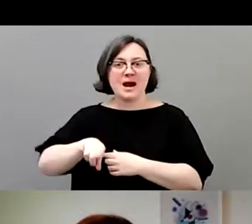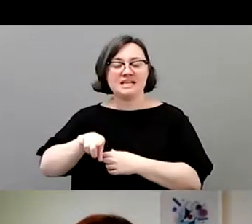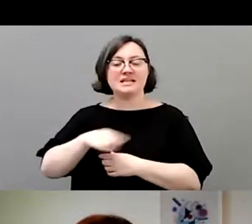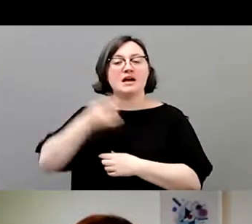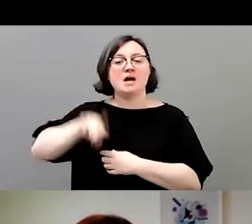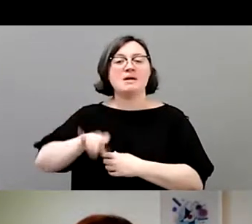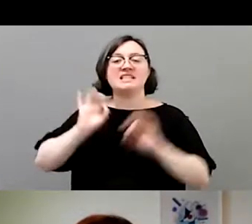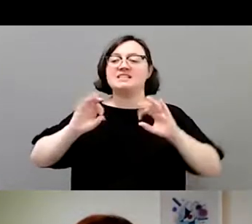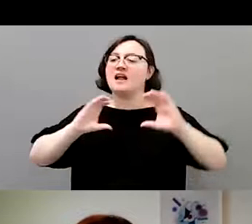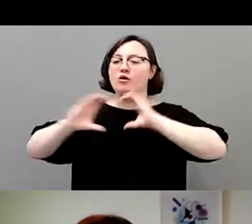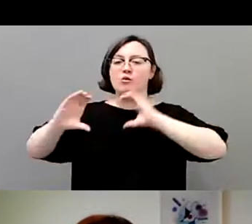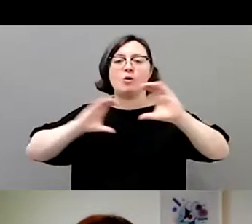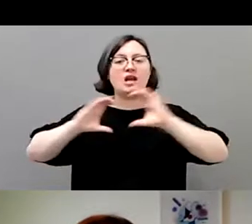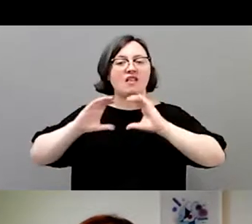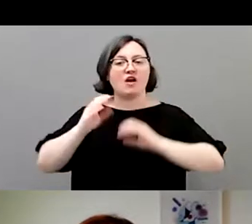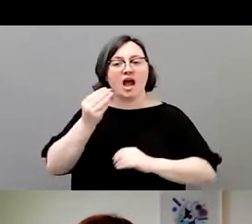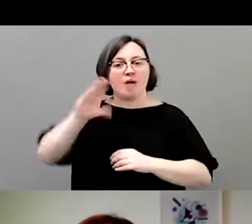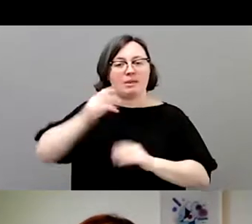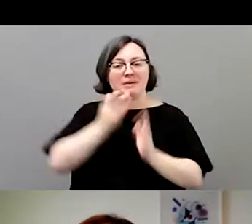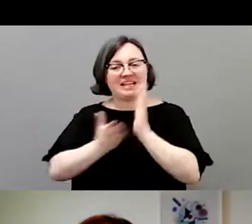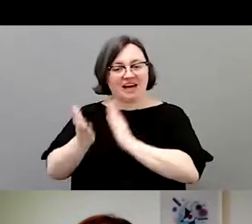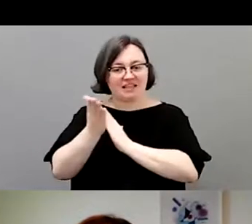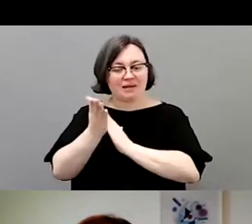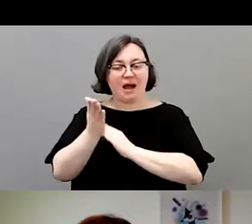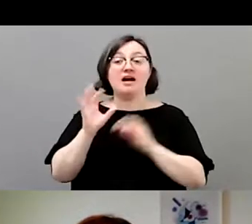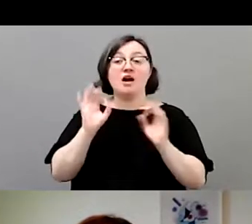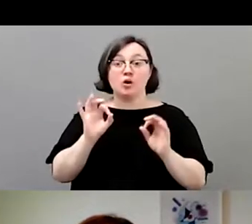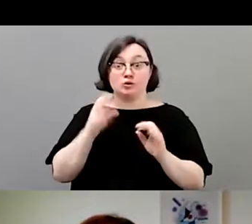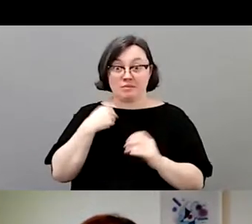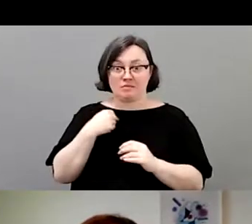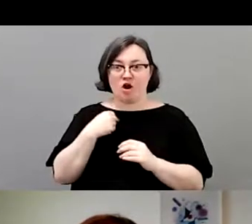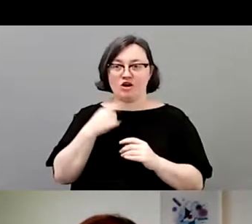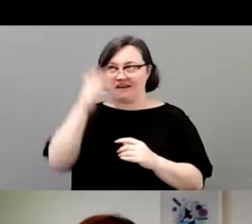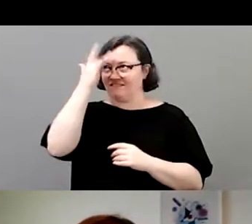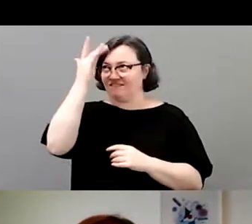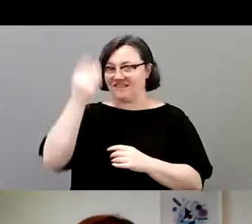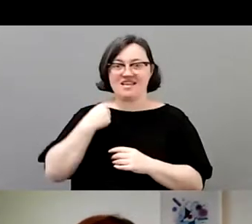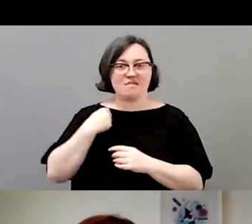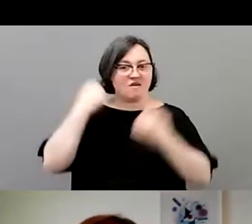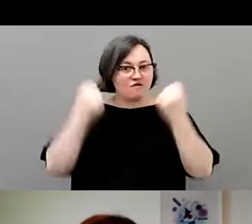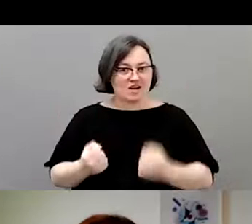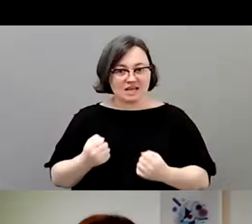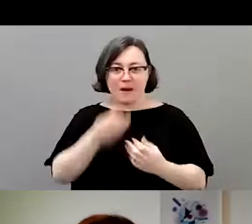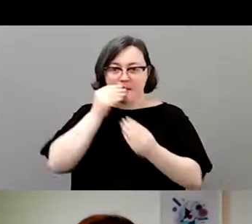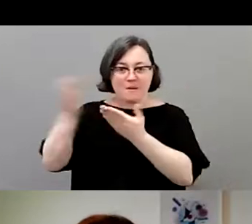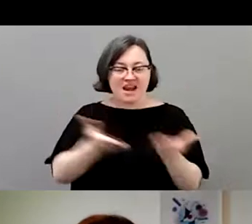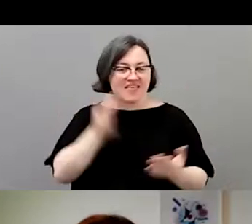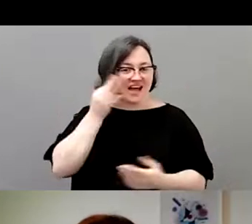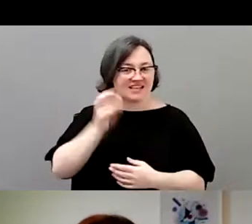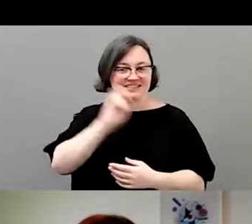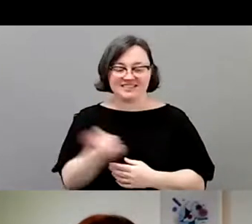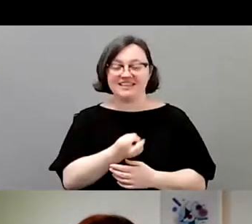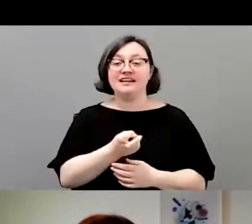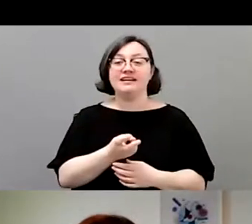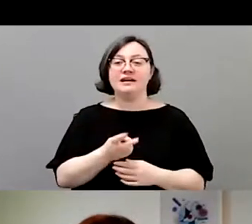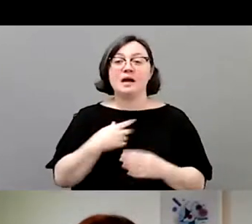mes de la comunicación aumentativa y alternativa, así que nada, nos hace especial ilusión. Así que nada, bienvenidas a todas y vamos a